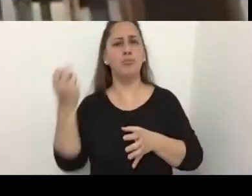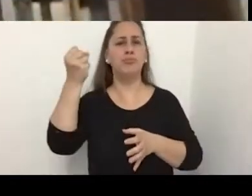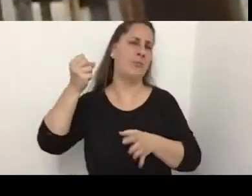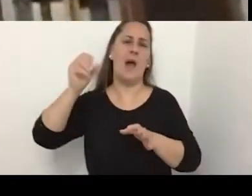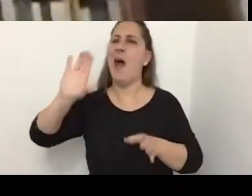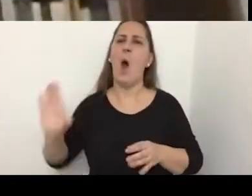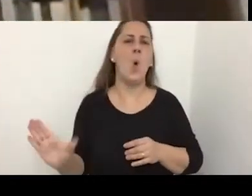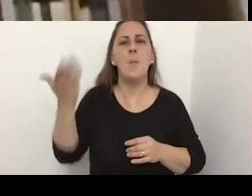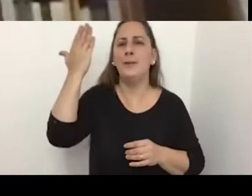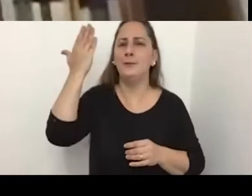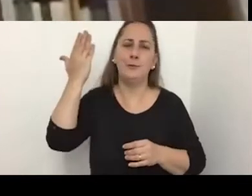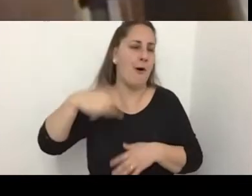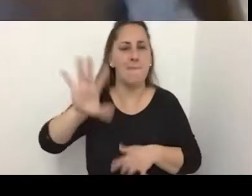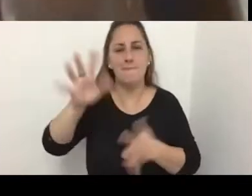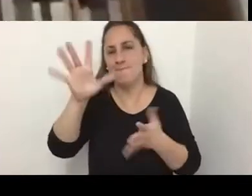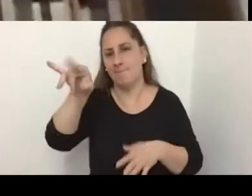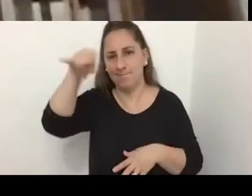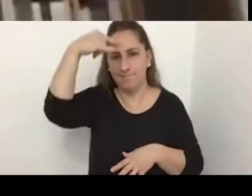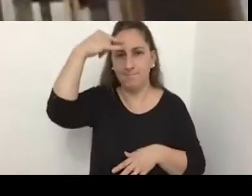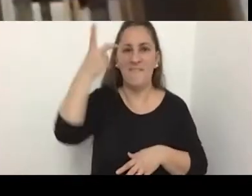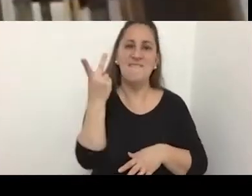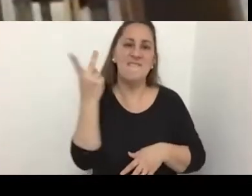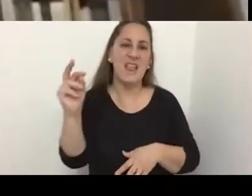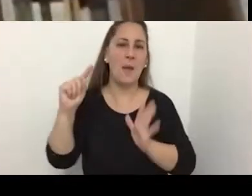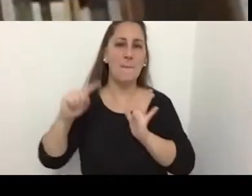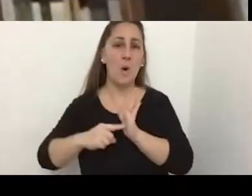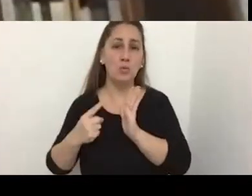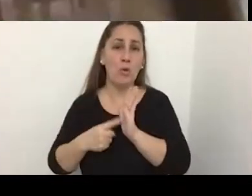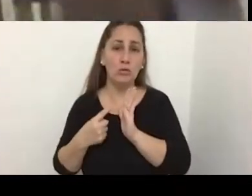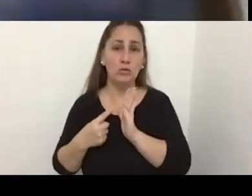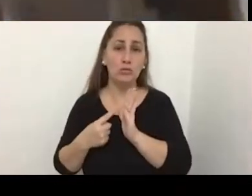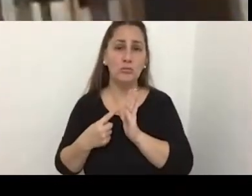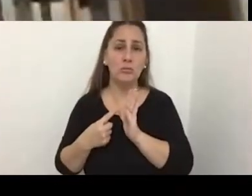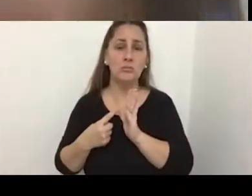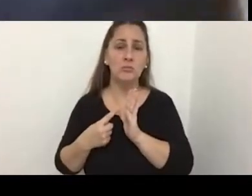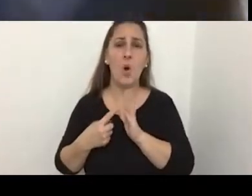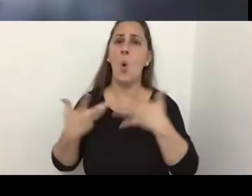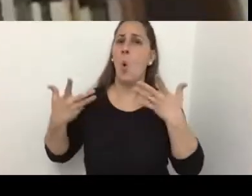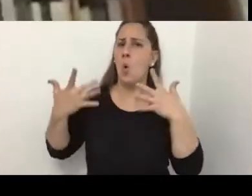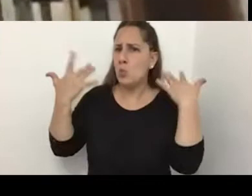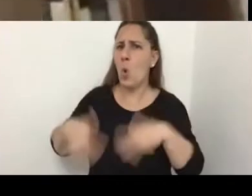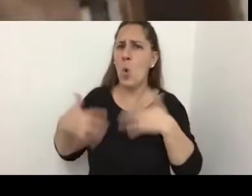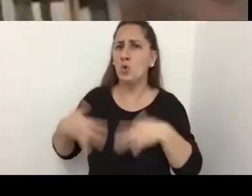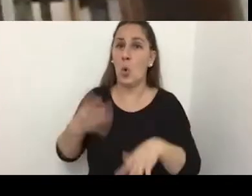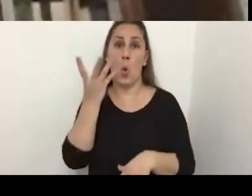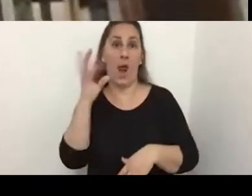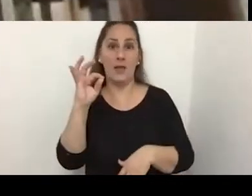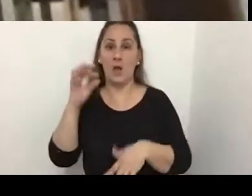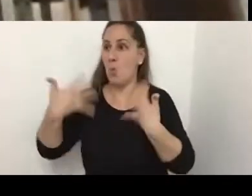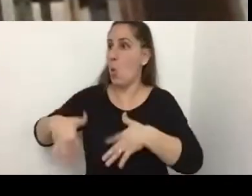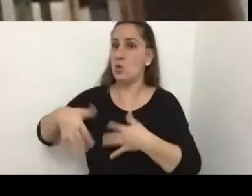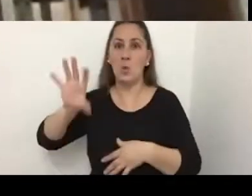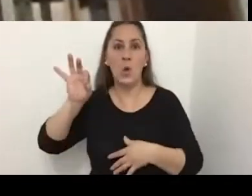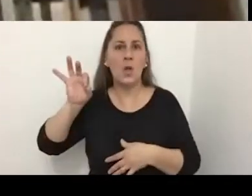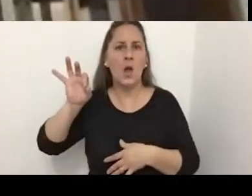número, de 20 puntos, ¿no? Y dicen, uy, mucho, o de 40, o de 50, pero hay que ver de